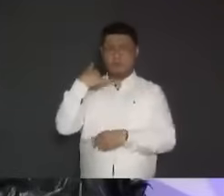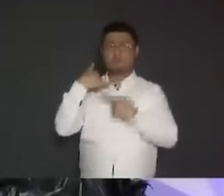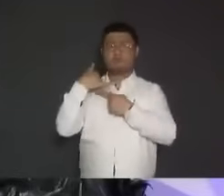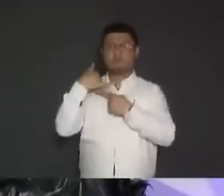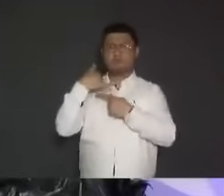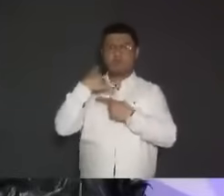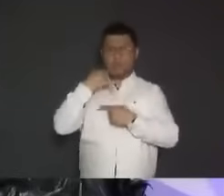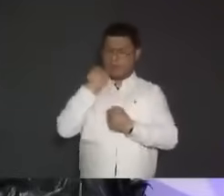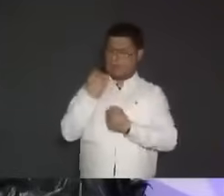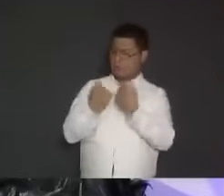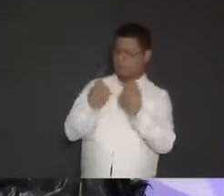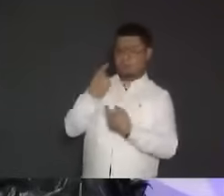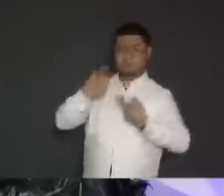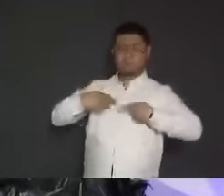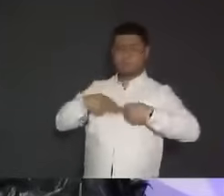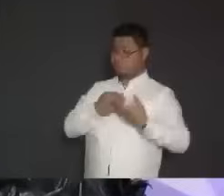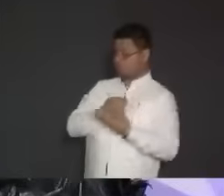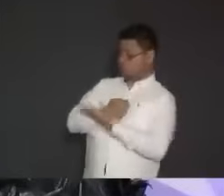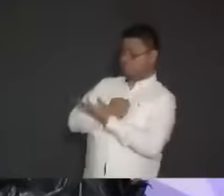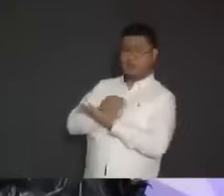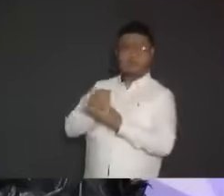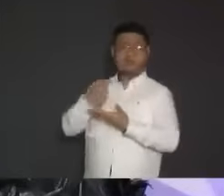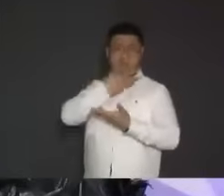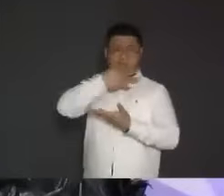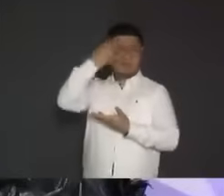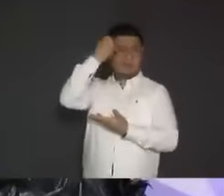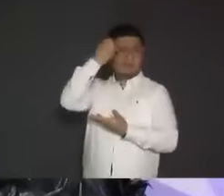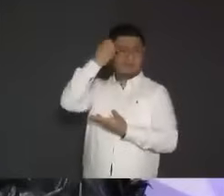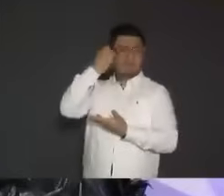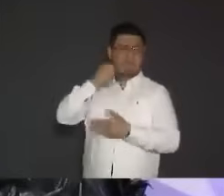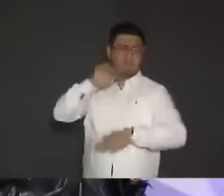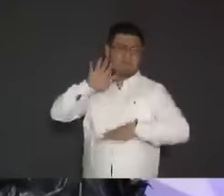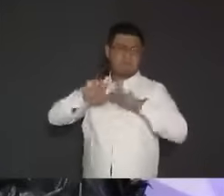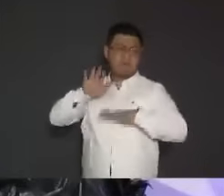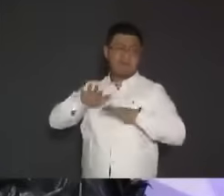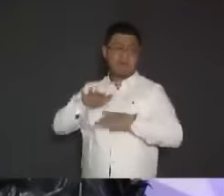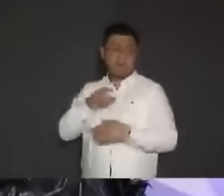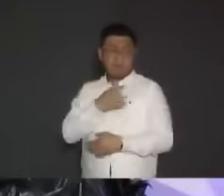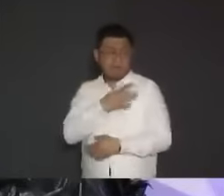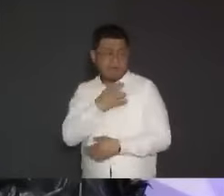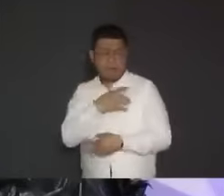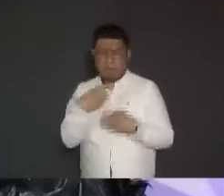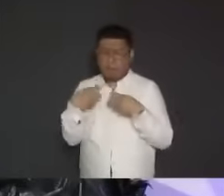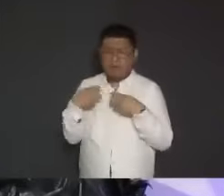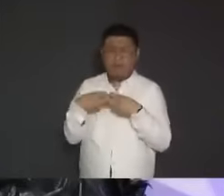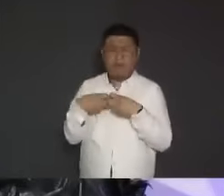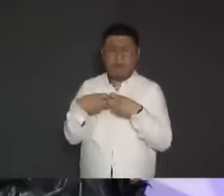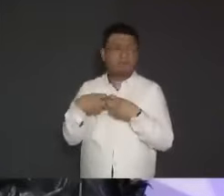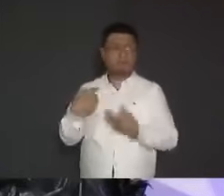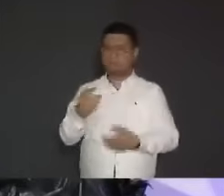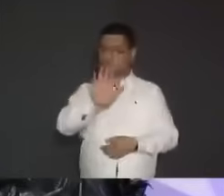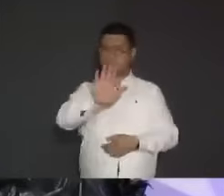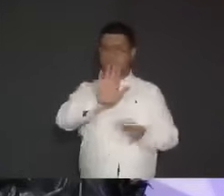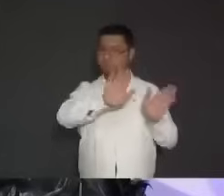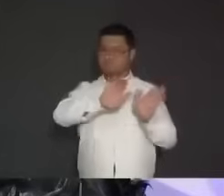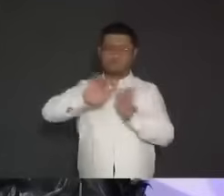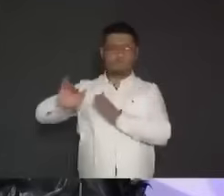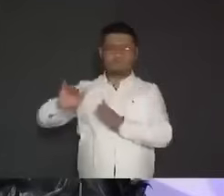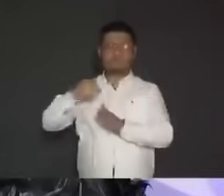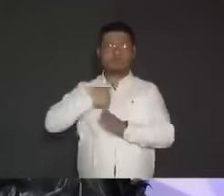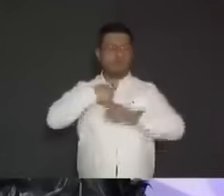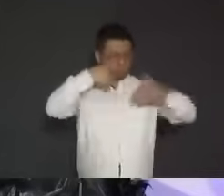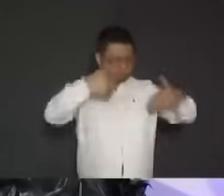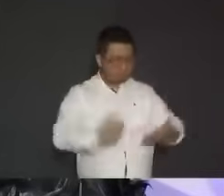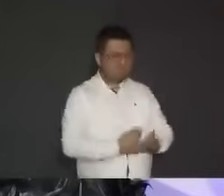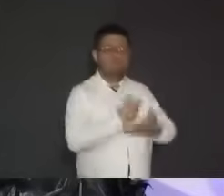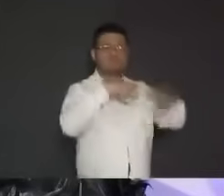apuestan al miedo y a la confrontación. Nosotros a la esperanza del pueblo de Yucatán. Nací en San Felipe.